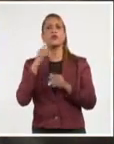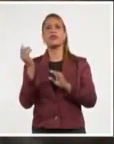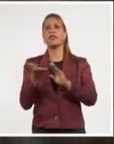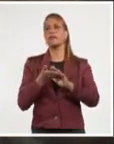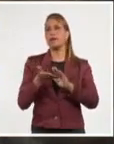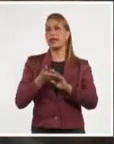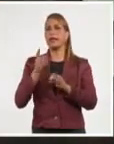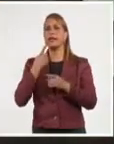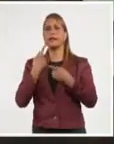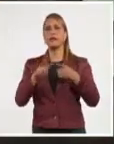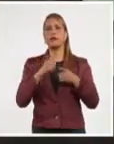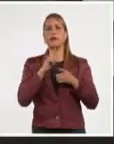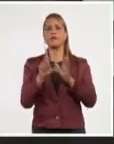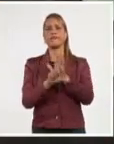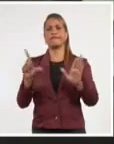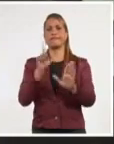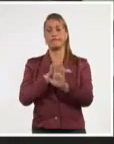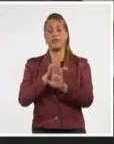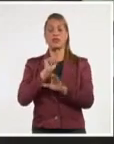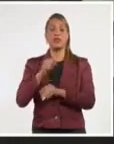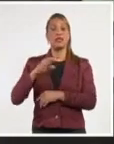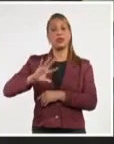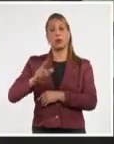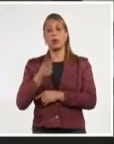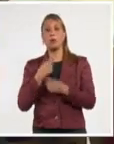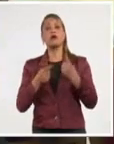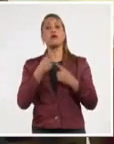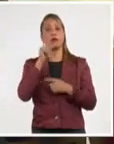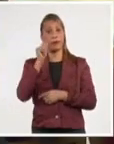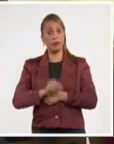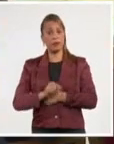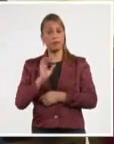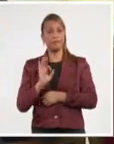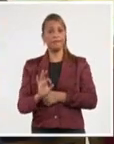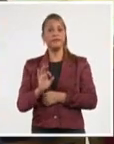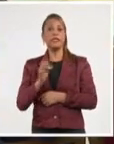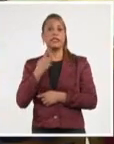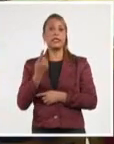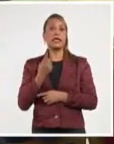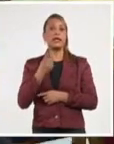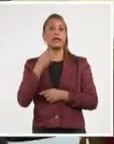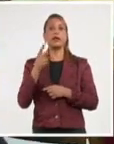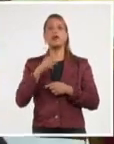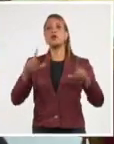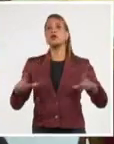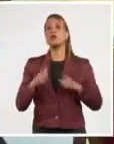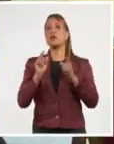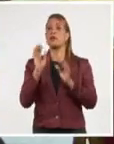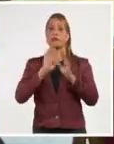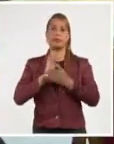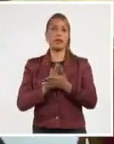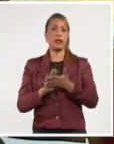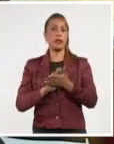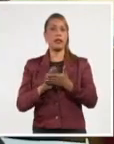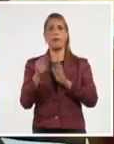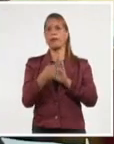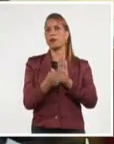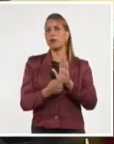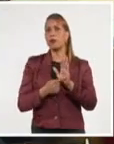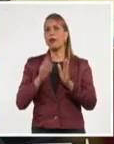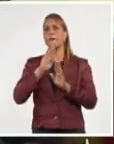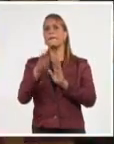conductas antisociales en que incurren individuos que contravienen e incumplen protocolos o medidas